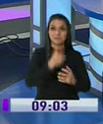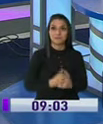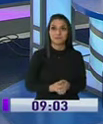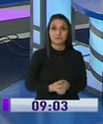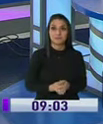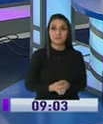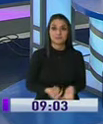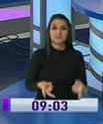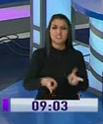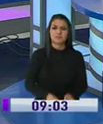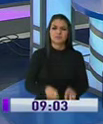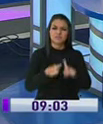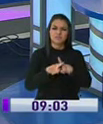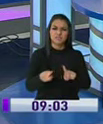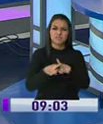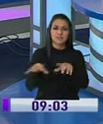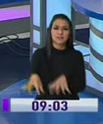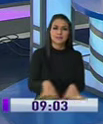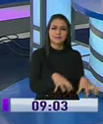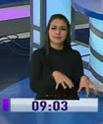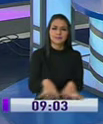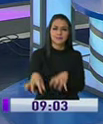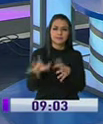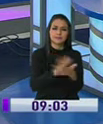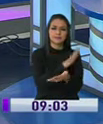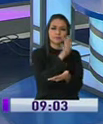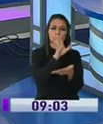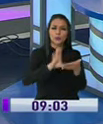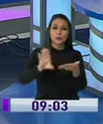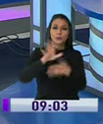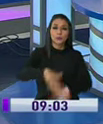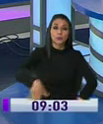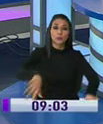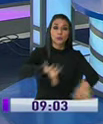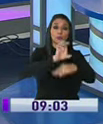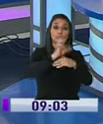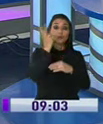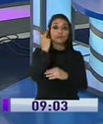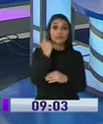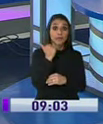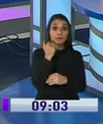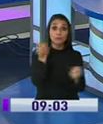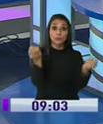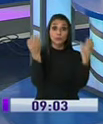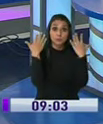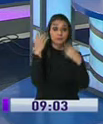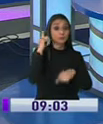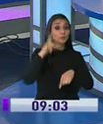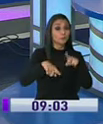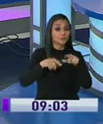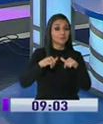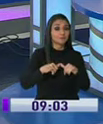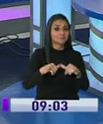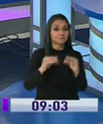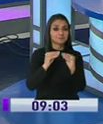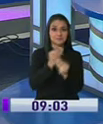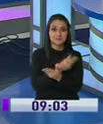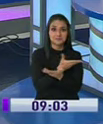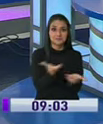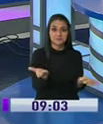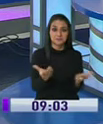se están realizando una serie de actividades en los centros educativos de todo el país, una fecha que no hay que olvidar. Ahora continuamos con más